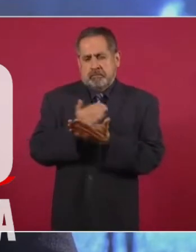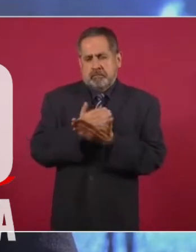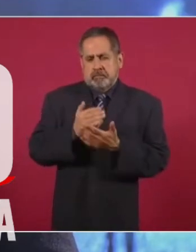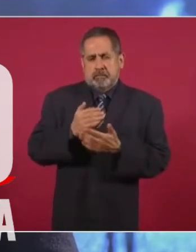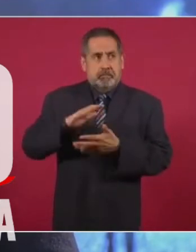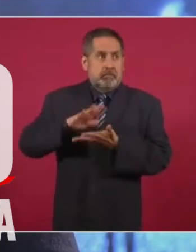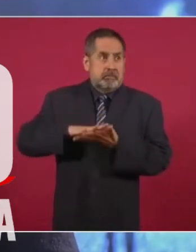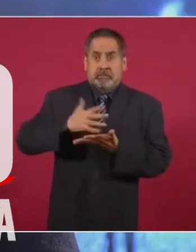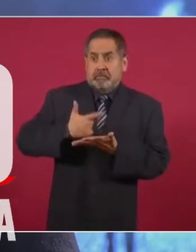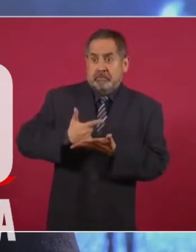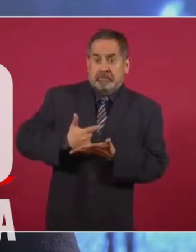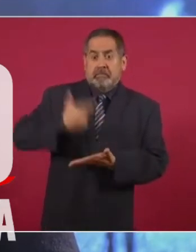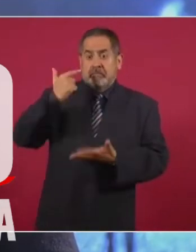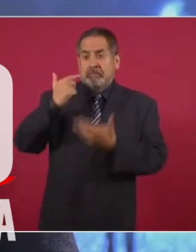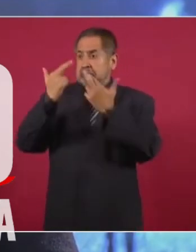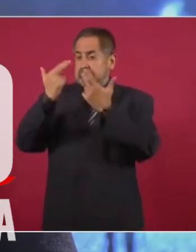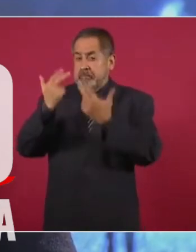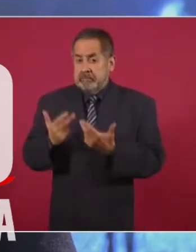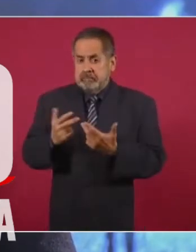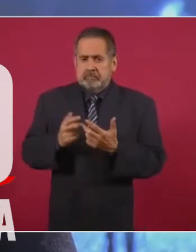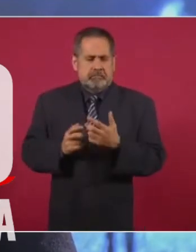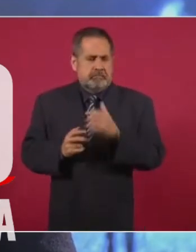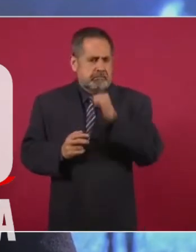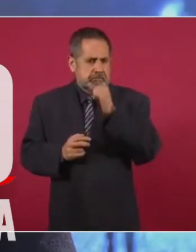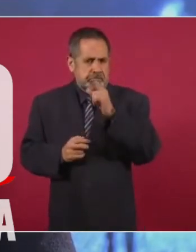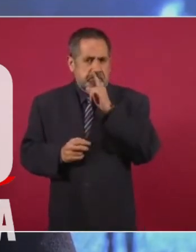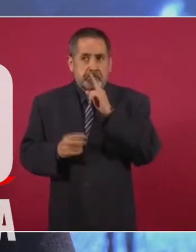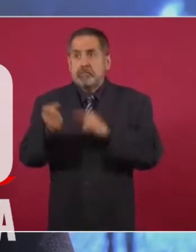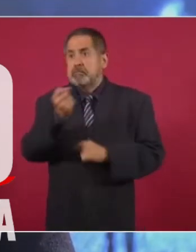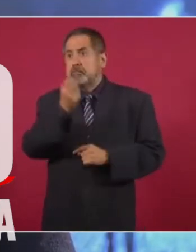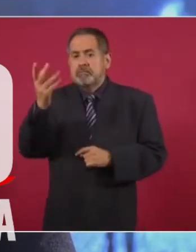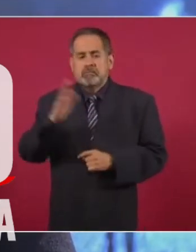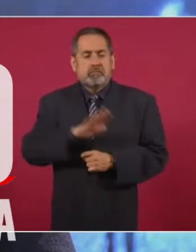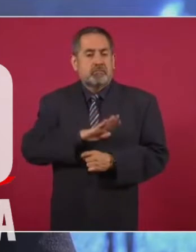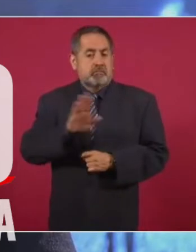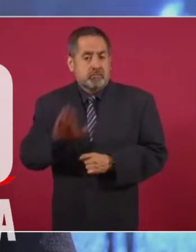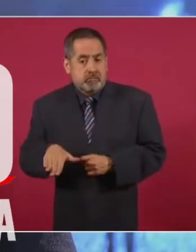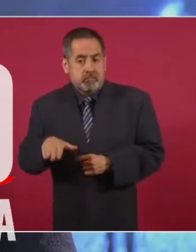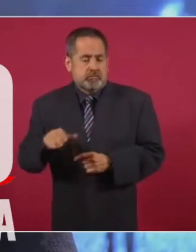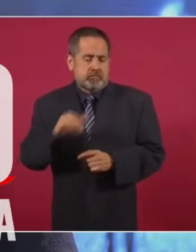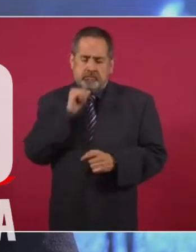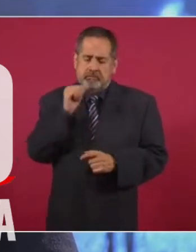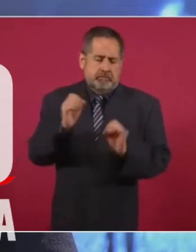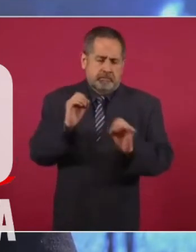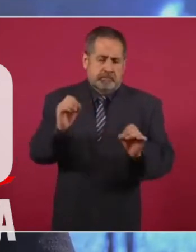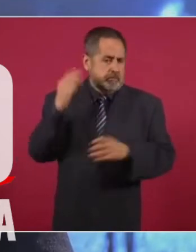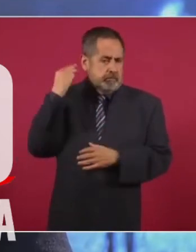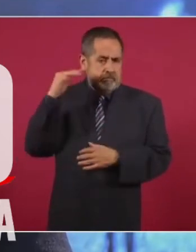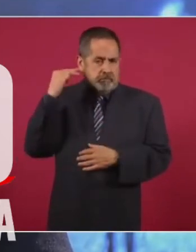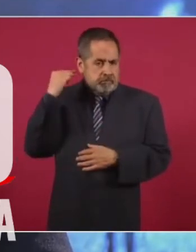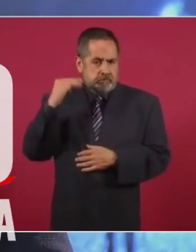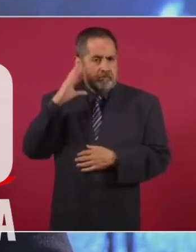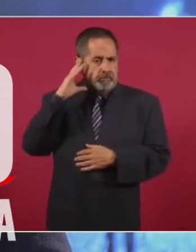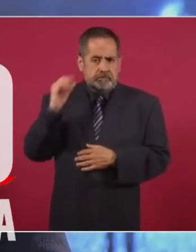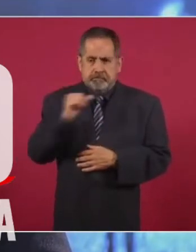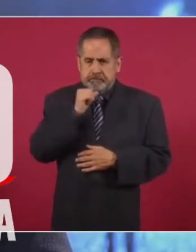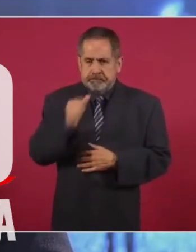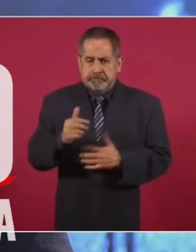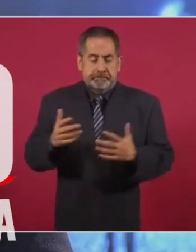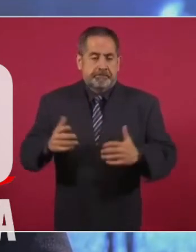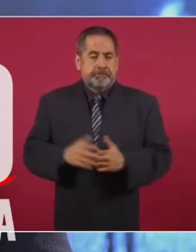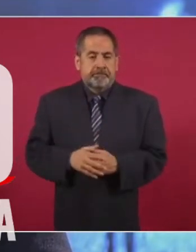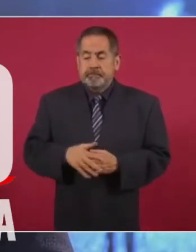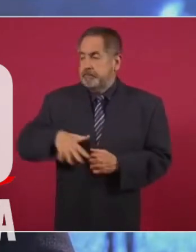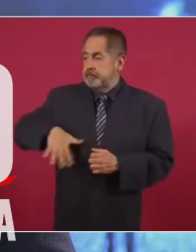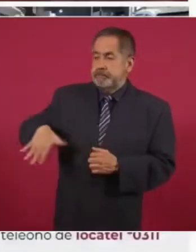tenemos reportes de Vidas que lamentar en Michoacán y en Colima como ya lo mencionó el